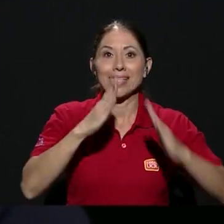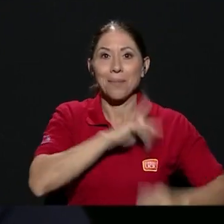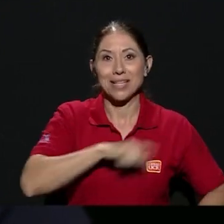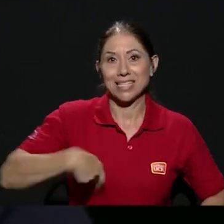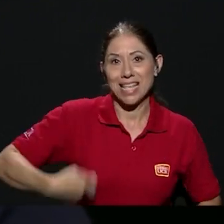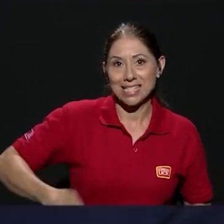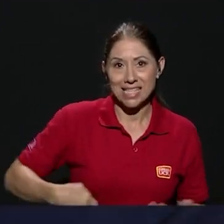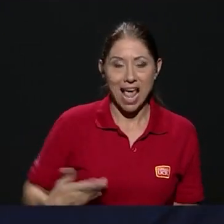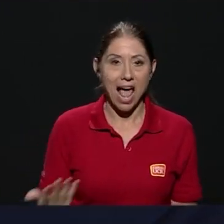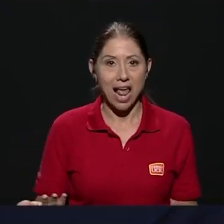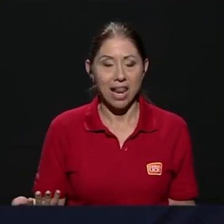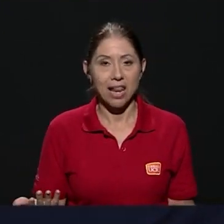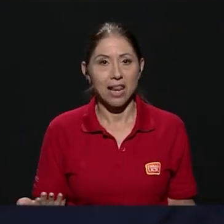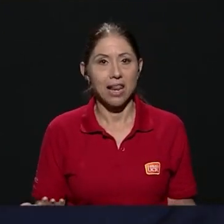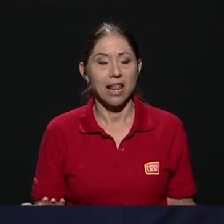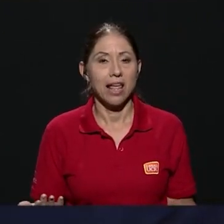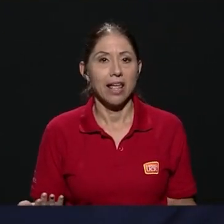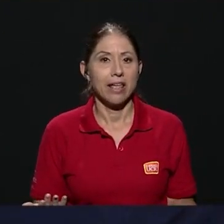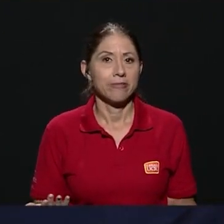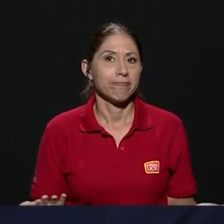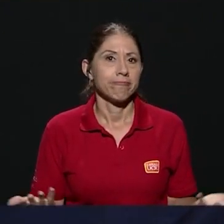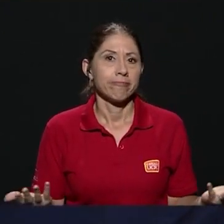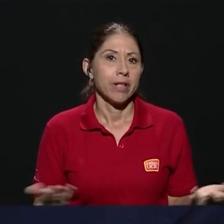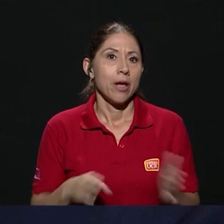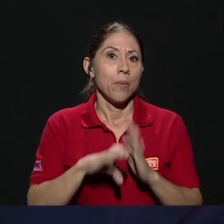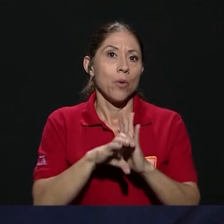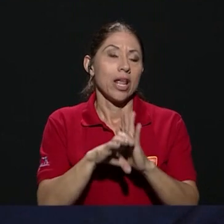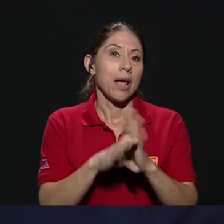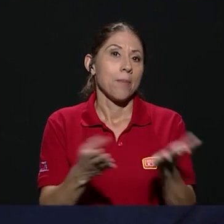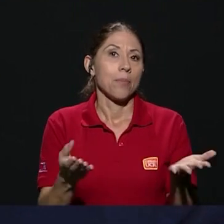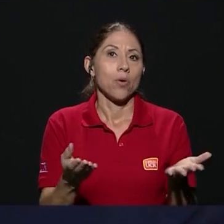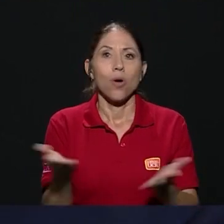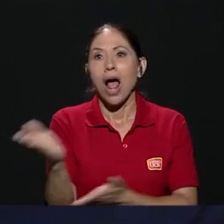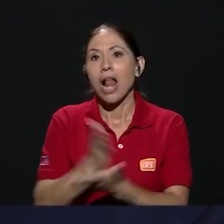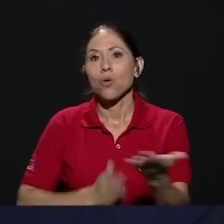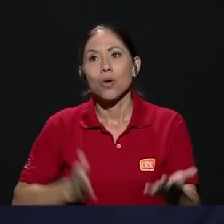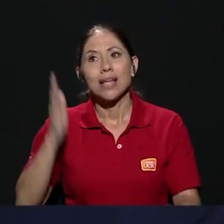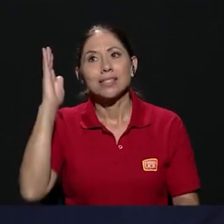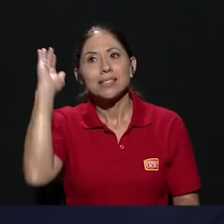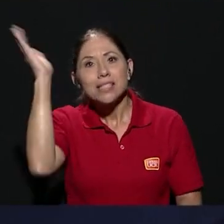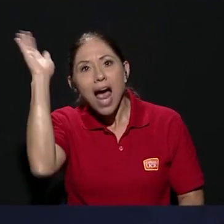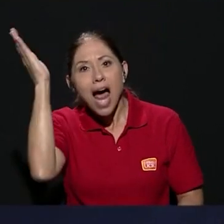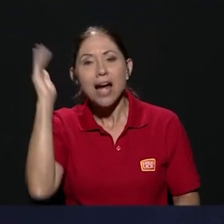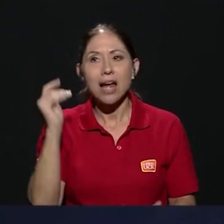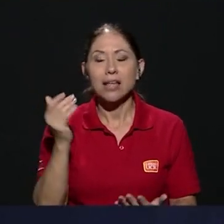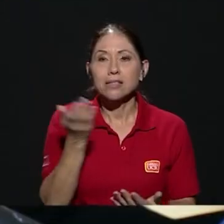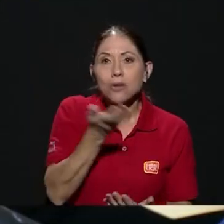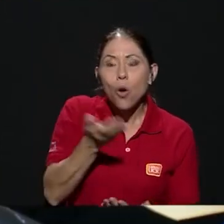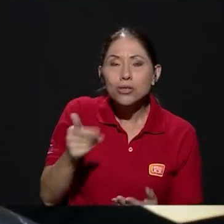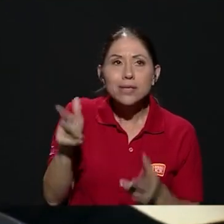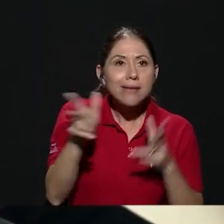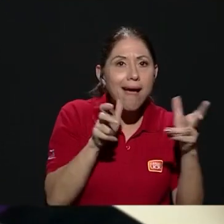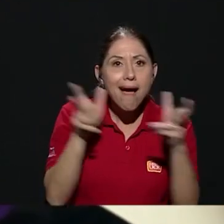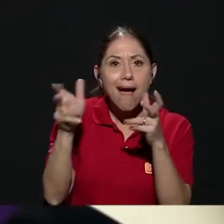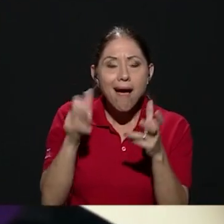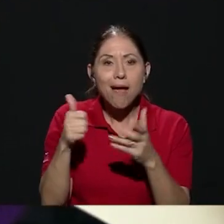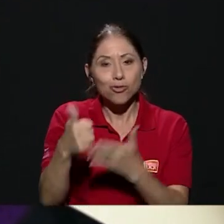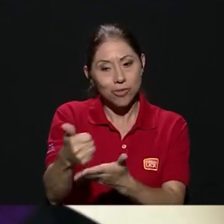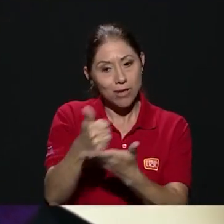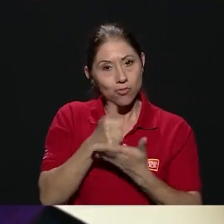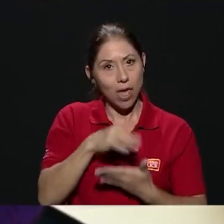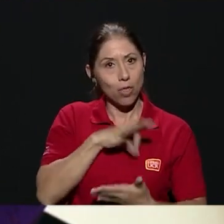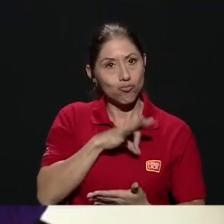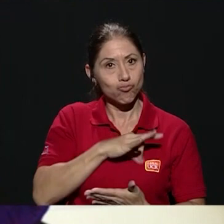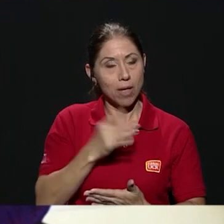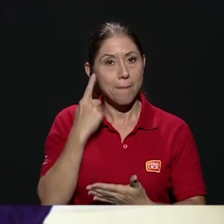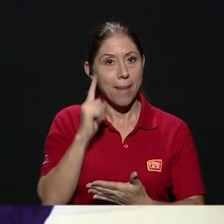algunos otros, ¿cómo decir?, como charlas, y verdad que nos han favorecido a nosotros para el desarrollo, inclusive para